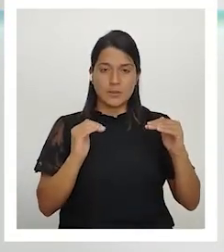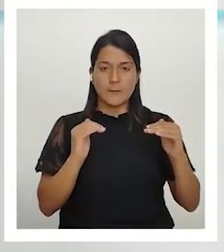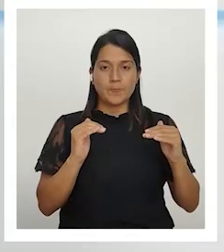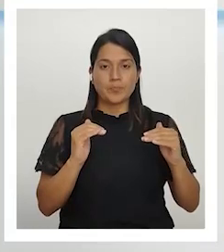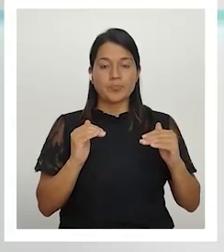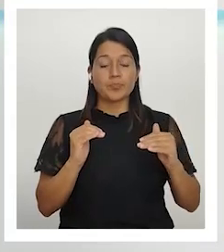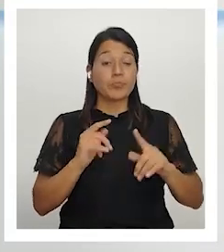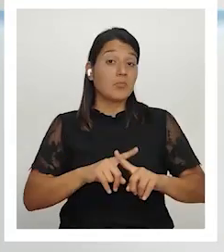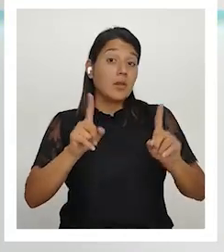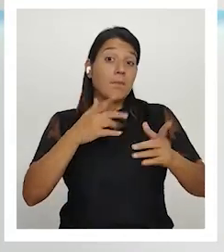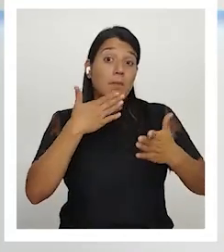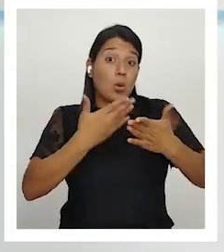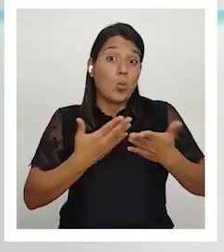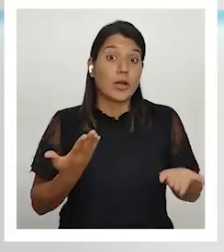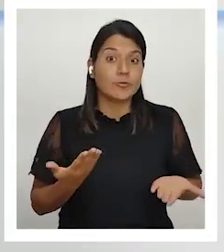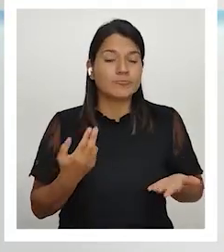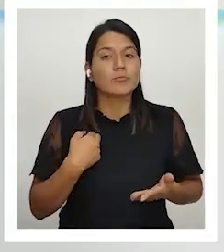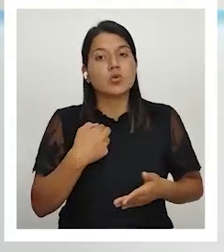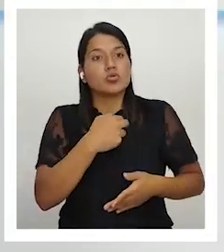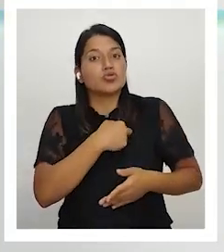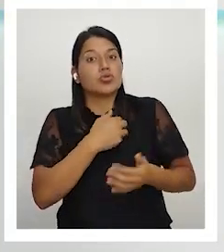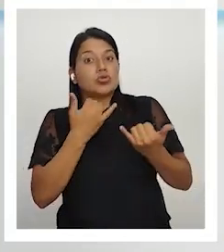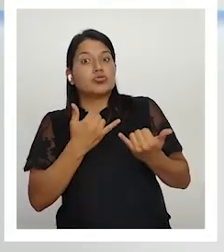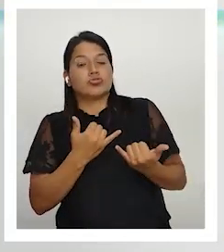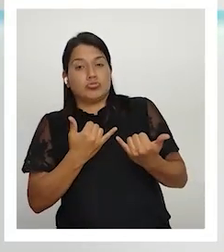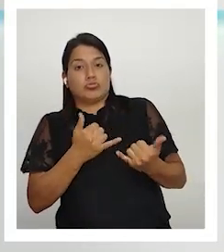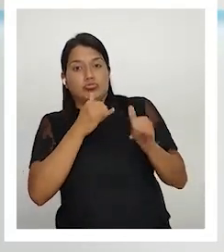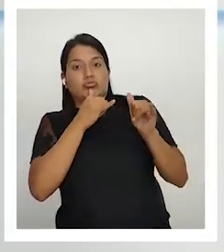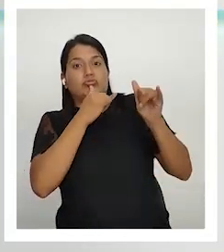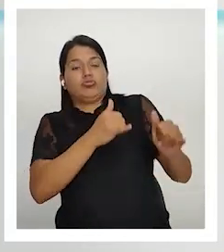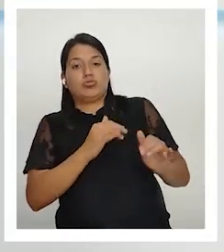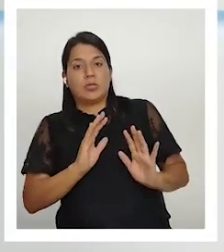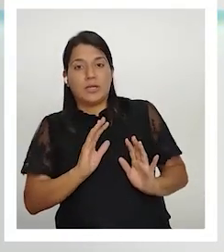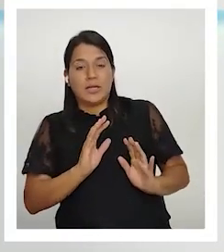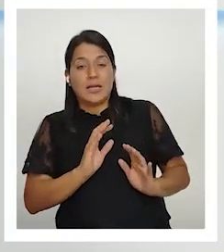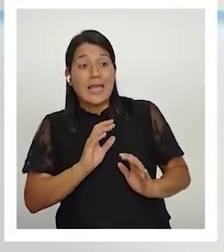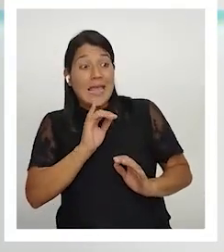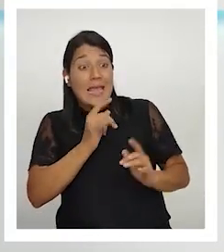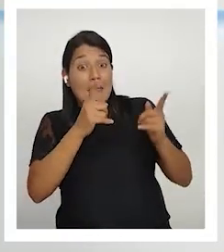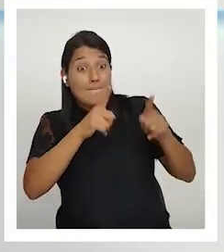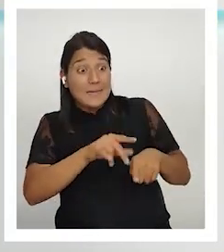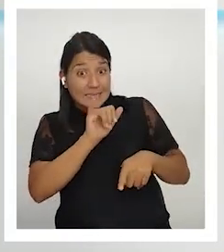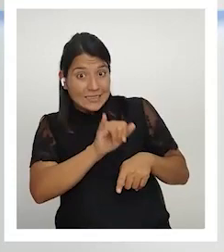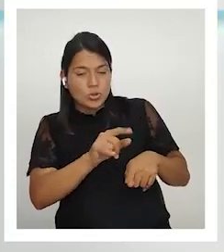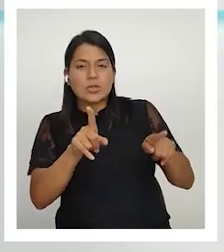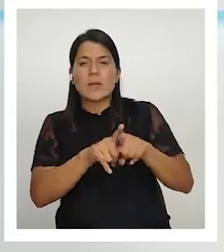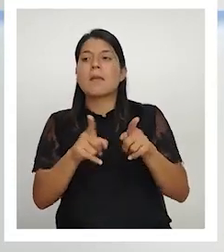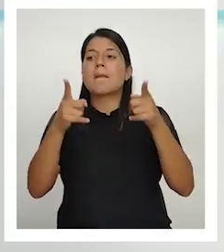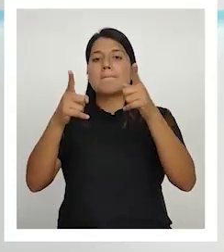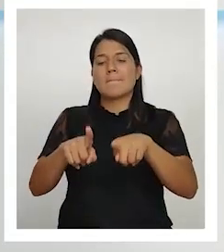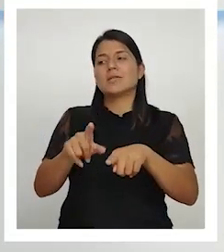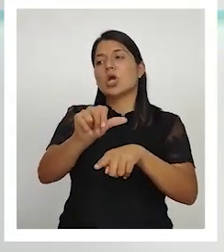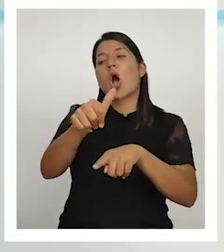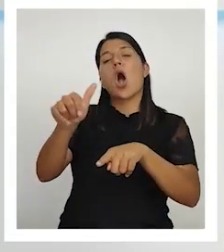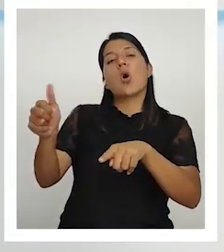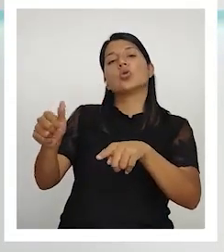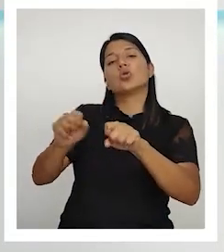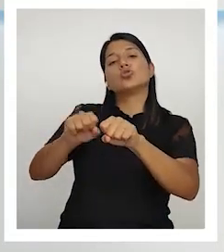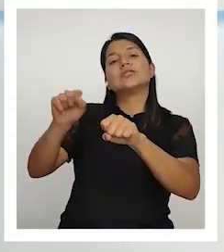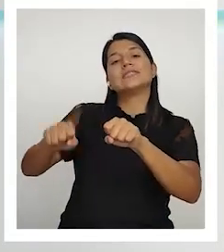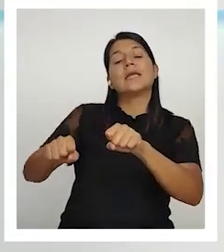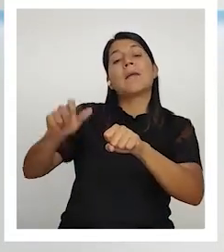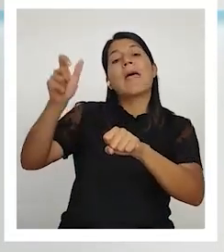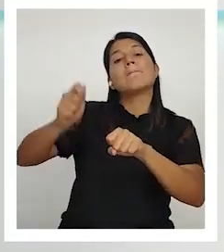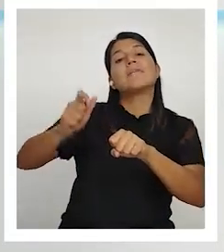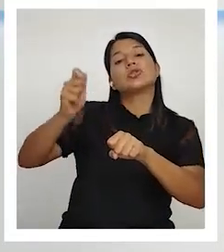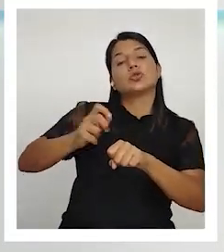Pero bueno, nosotros lo estamos denunciando, eso que nos pasa a nosotros, también le está pasando a las operadoras de pensión complementaria, porque,